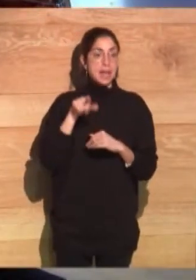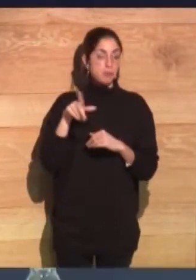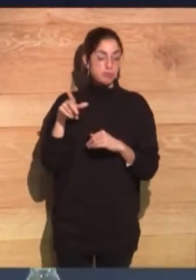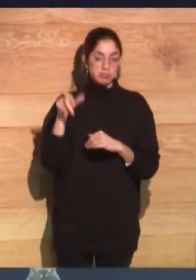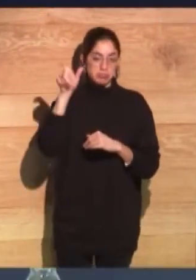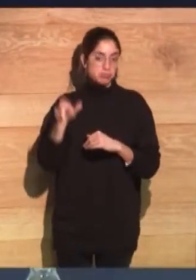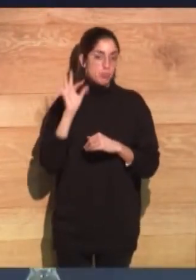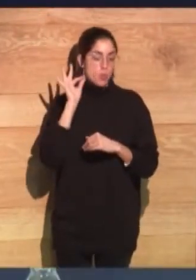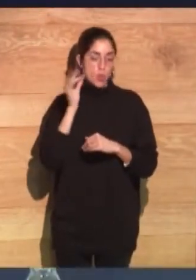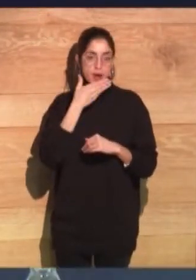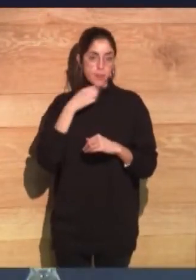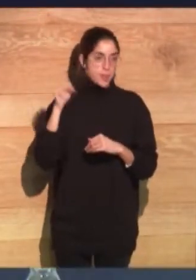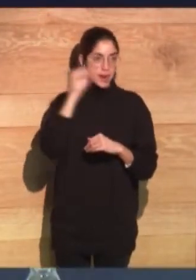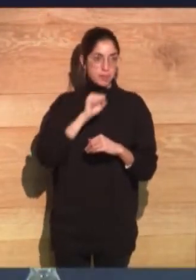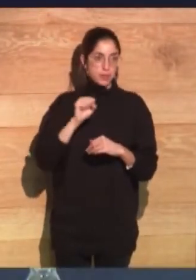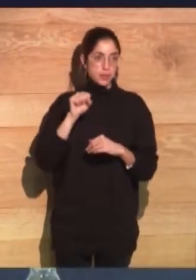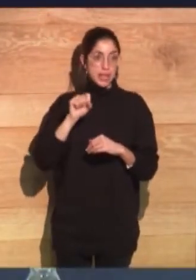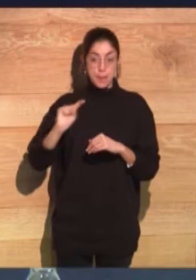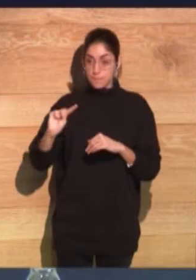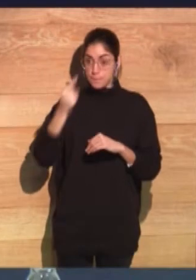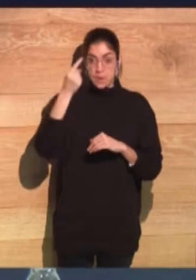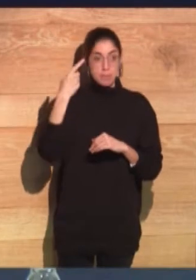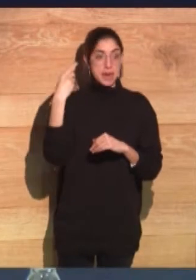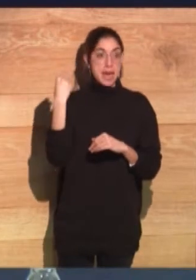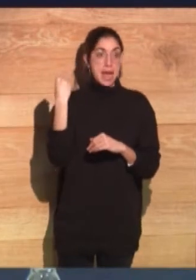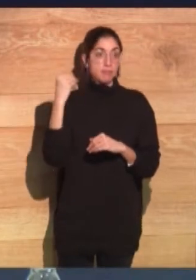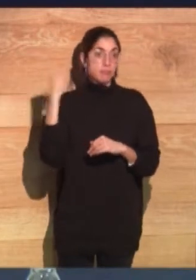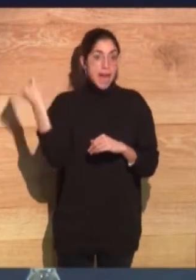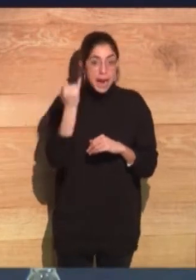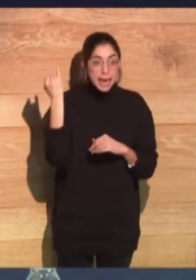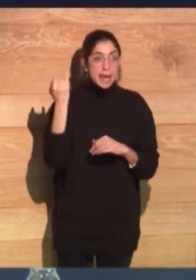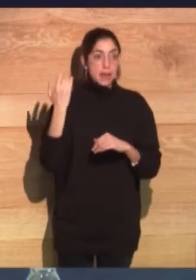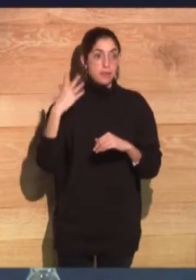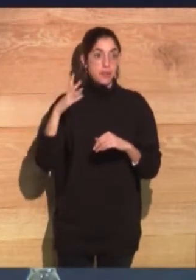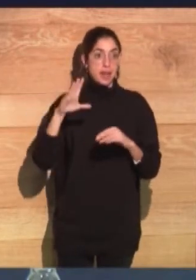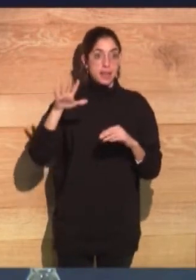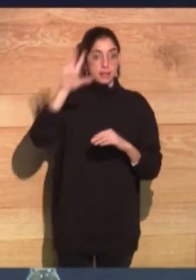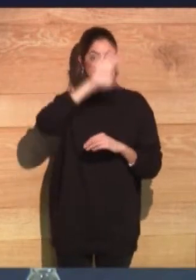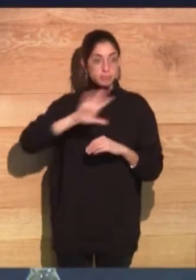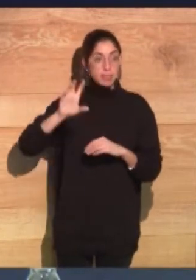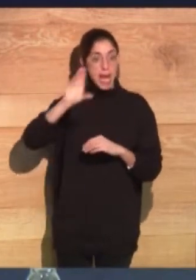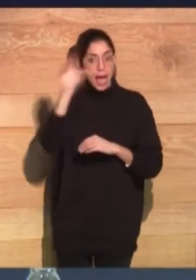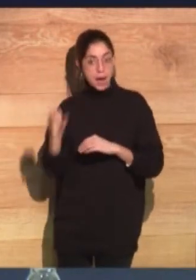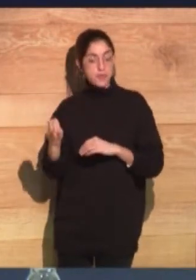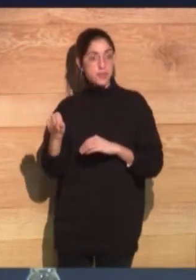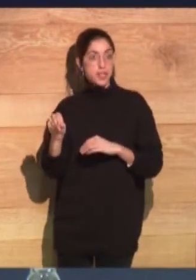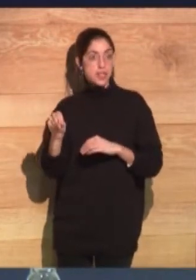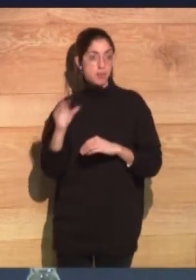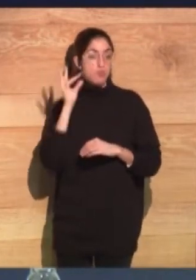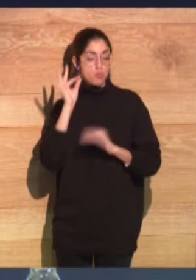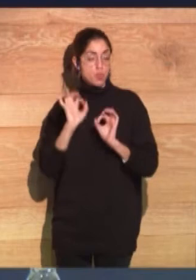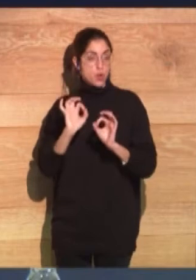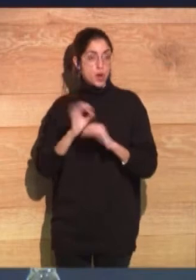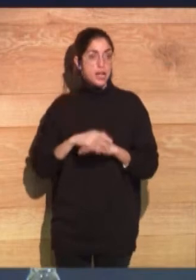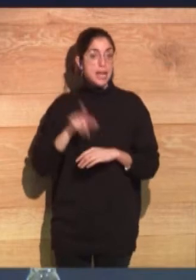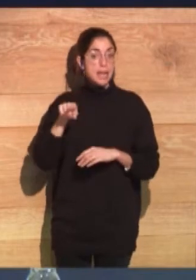extraordinaria, fue la primera mujer jefa de Estado elegida democráticamente en el continente africano, ha obtenido muchísimos